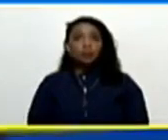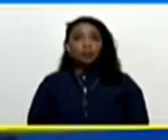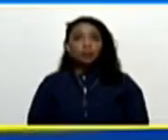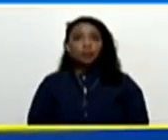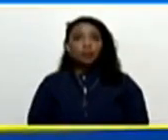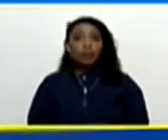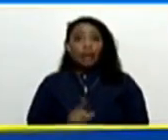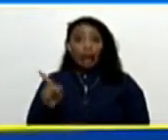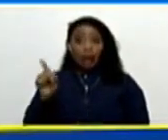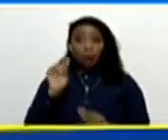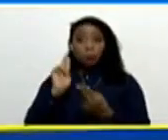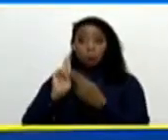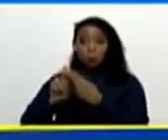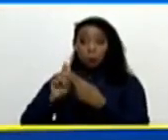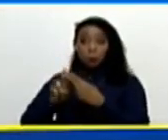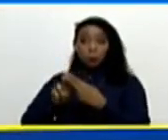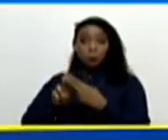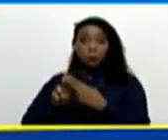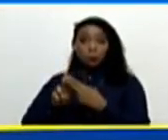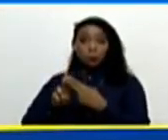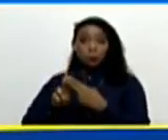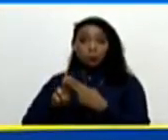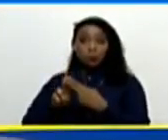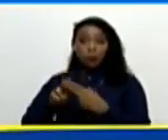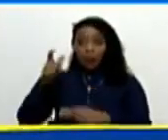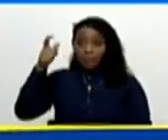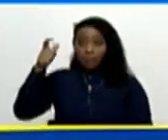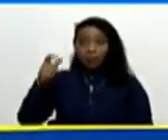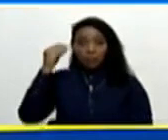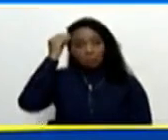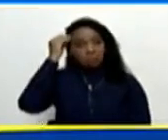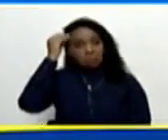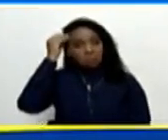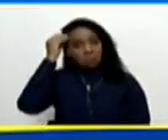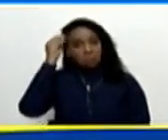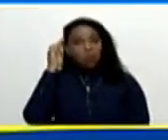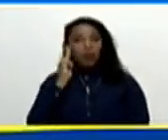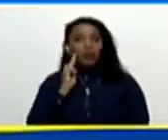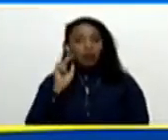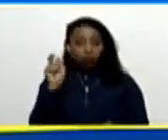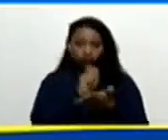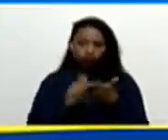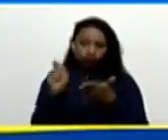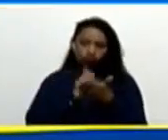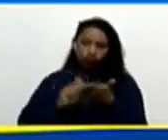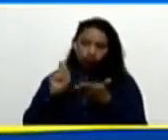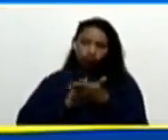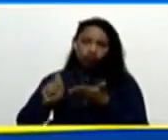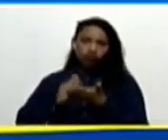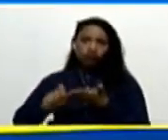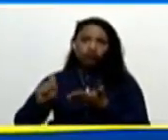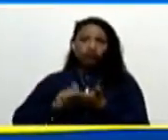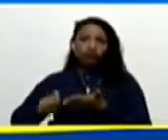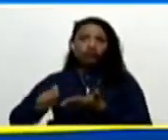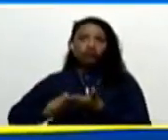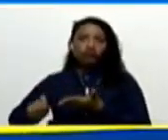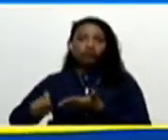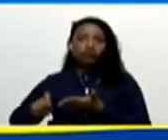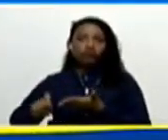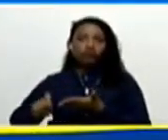Sandino conoció del pensamiento de Bolívar y escribió un